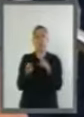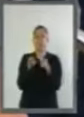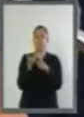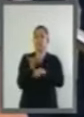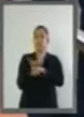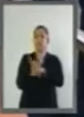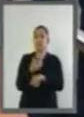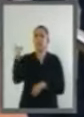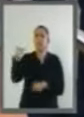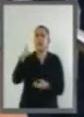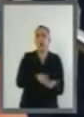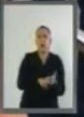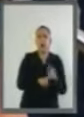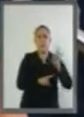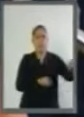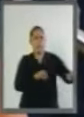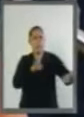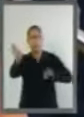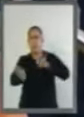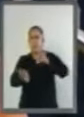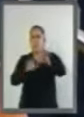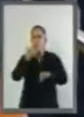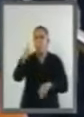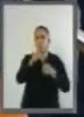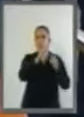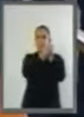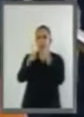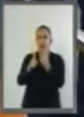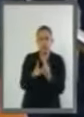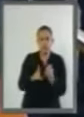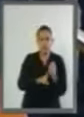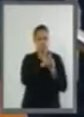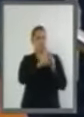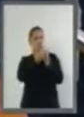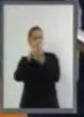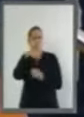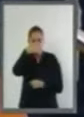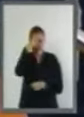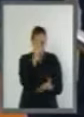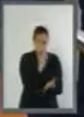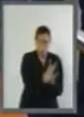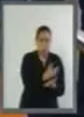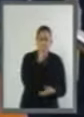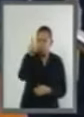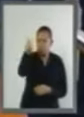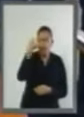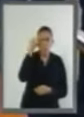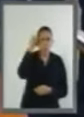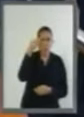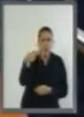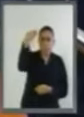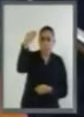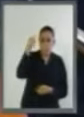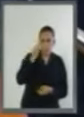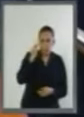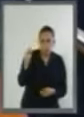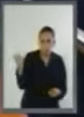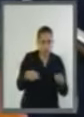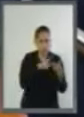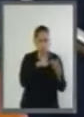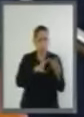no solamente en México, sino en el mundo. Ahí tiene ya la amenaza contra Corea del Norte. Ahí está generando problemas con Rusia,